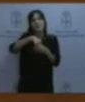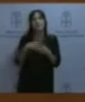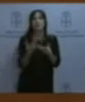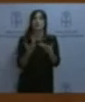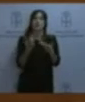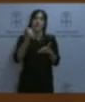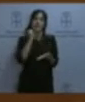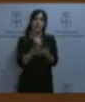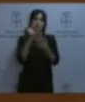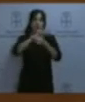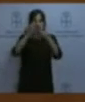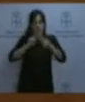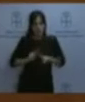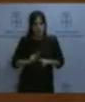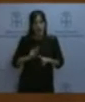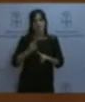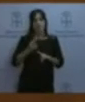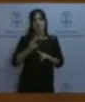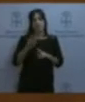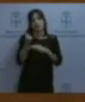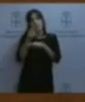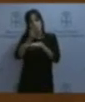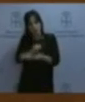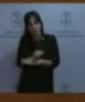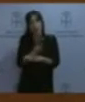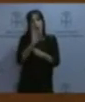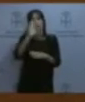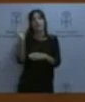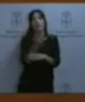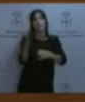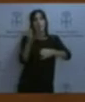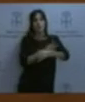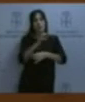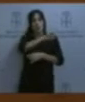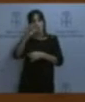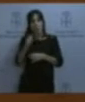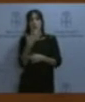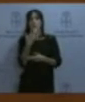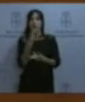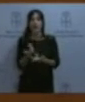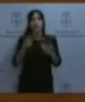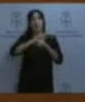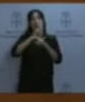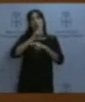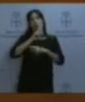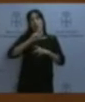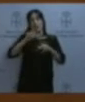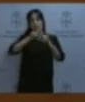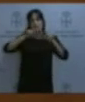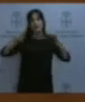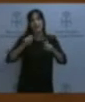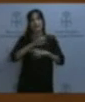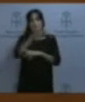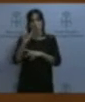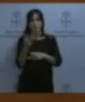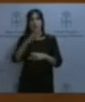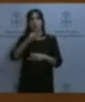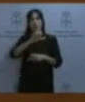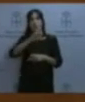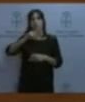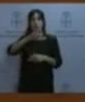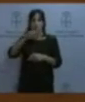internacionales subvencionados, por cierto, con fondos europeos de los que participan fundaciones como Docomomo Ibérico. Aquí hay un problema y es la